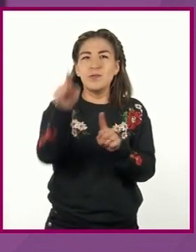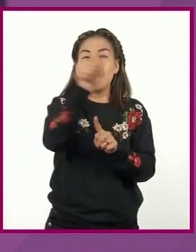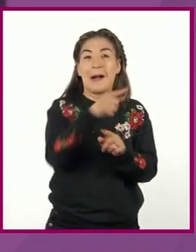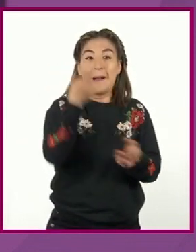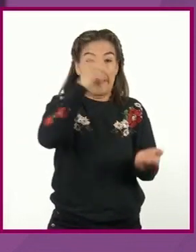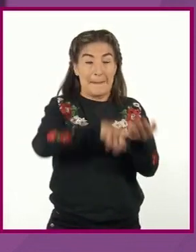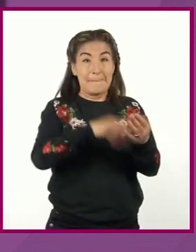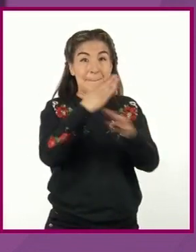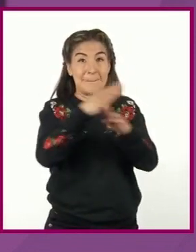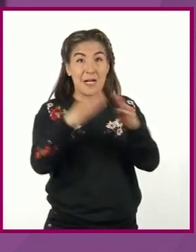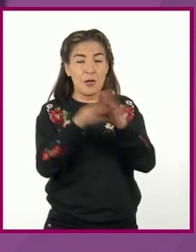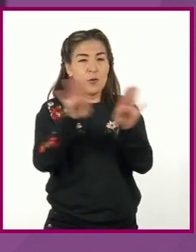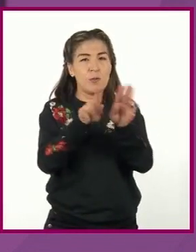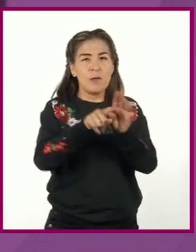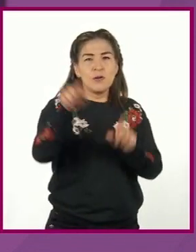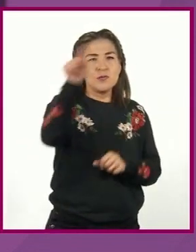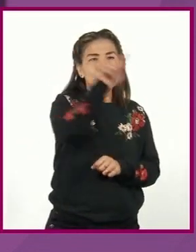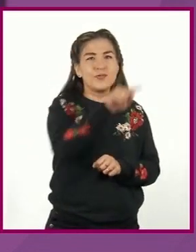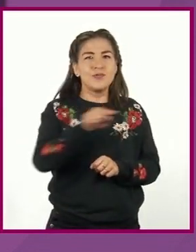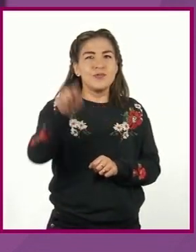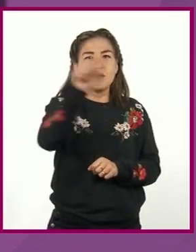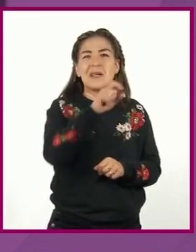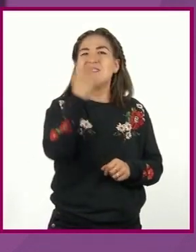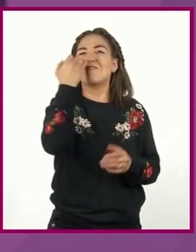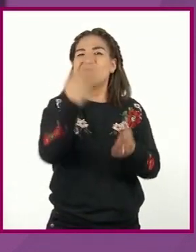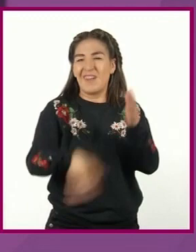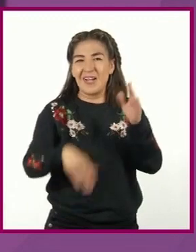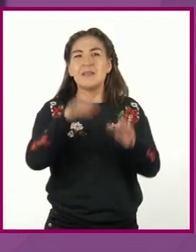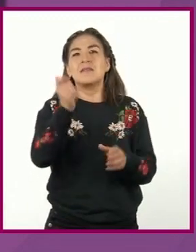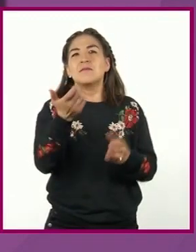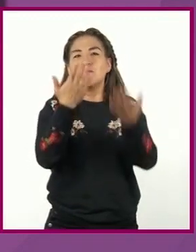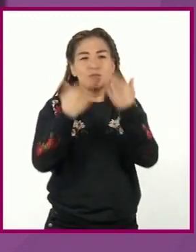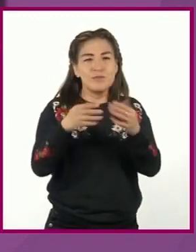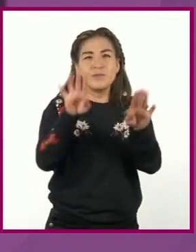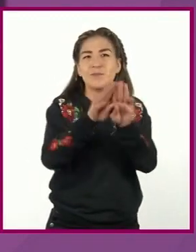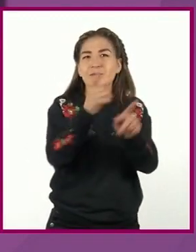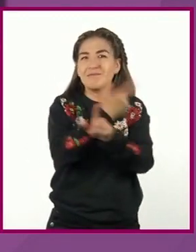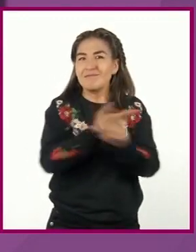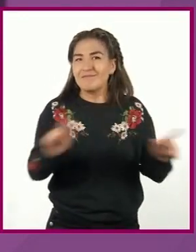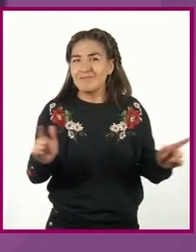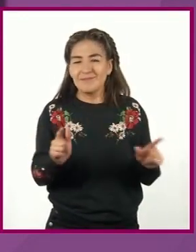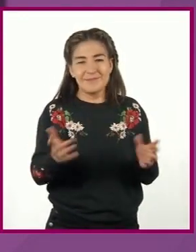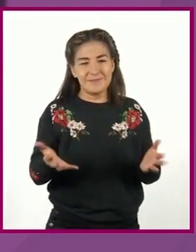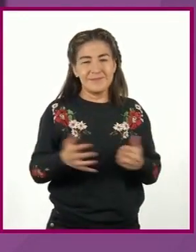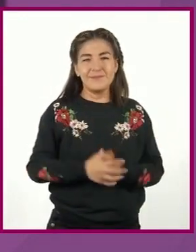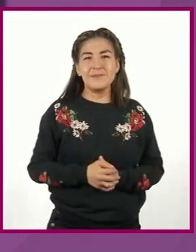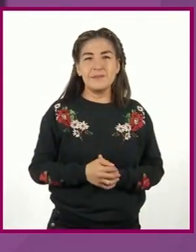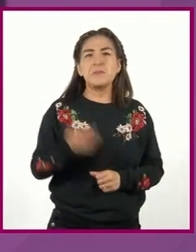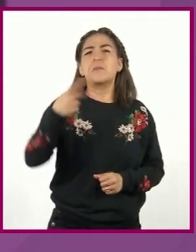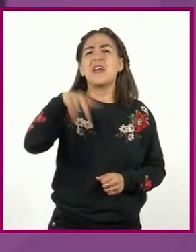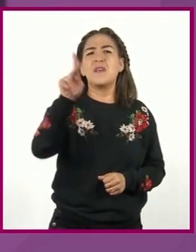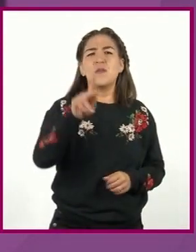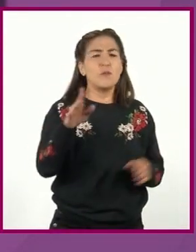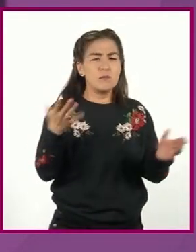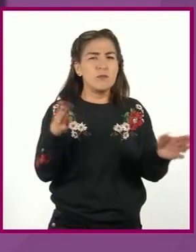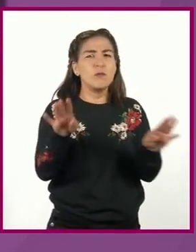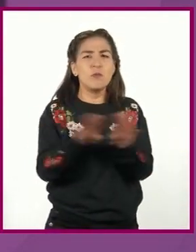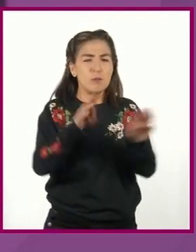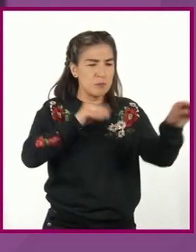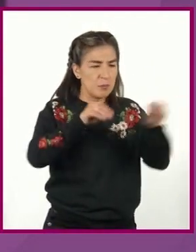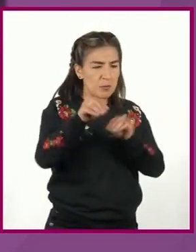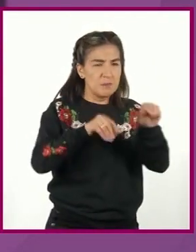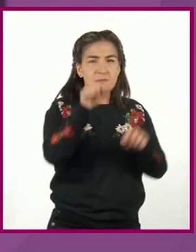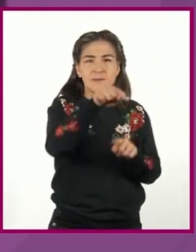aislantes, los átomos tienen pocos electrones libres o ninguno. Pero, ¿qué causa el movimiento de